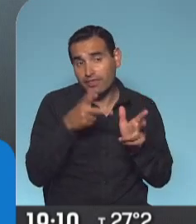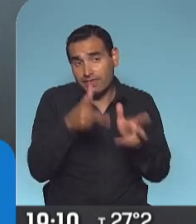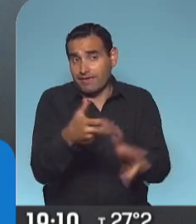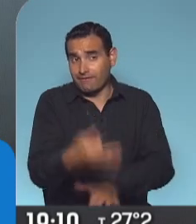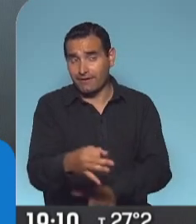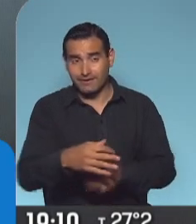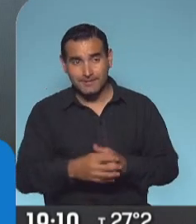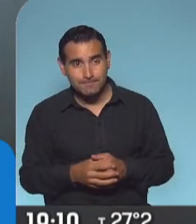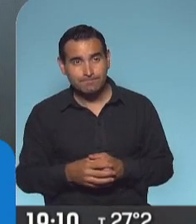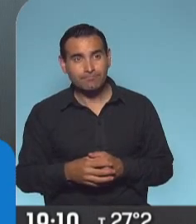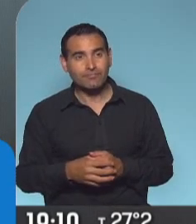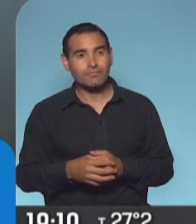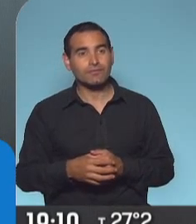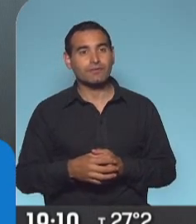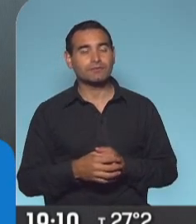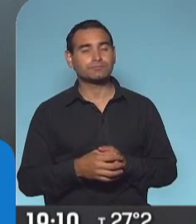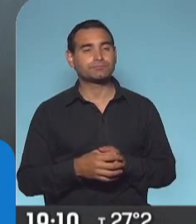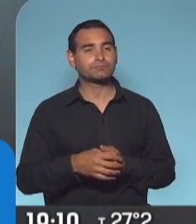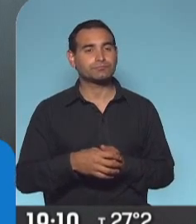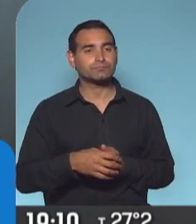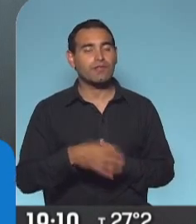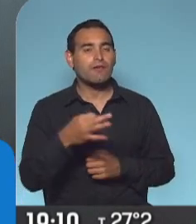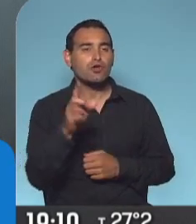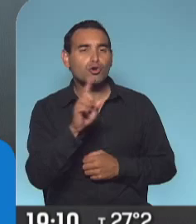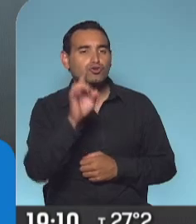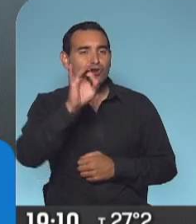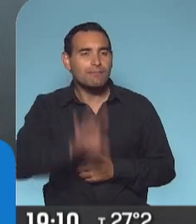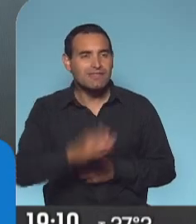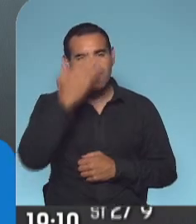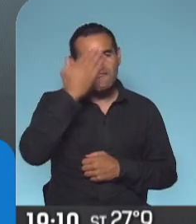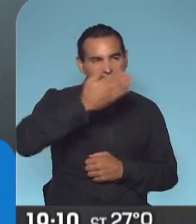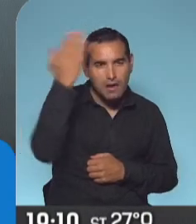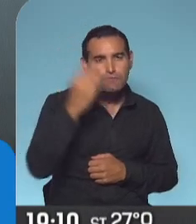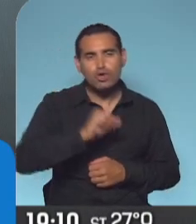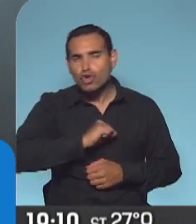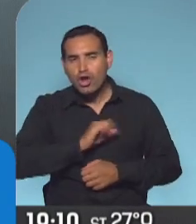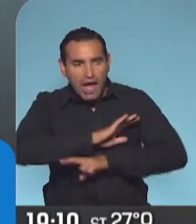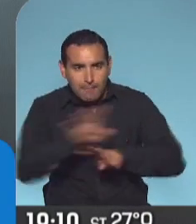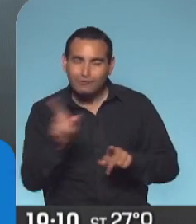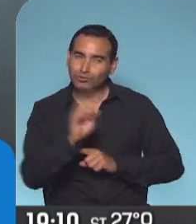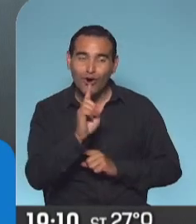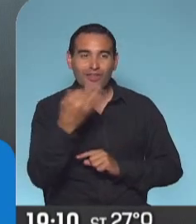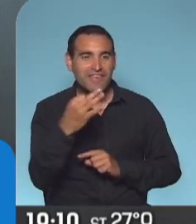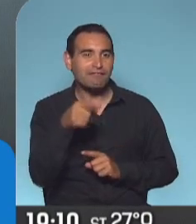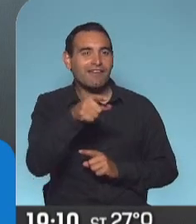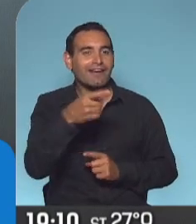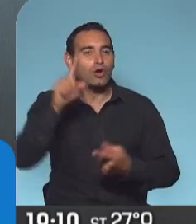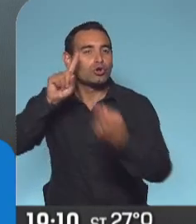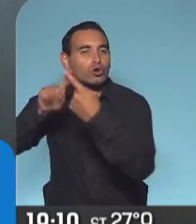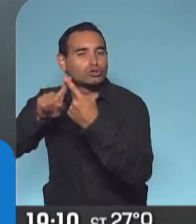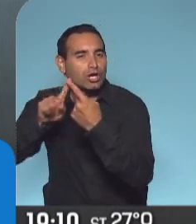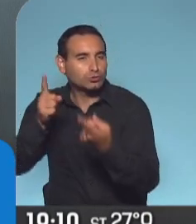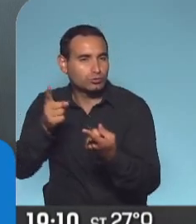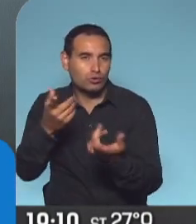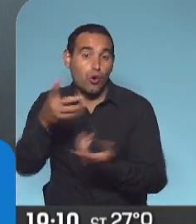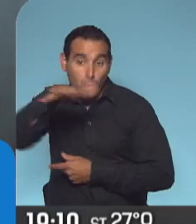que tiene que tener un nexo epidemiológico, no es solo que tenga fiebre y tos, sino que tiene que haber estado en contacto